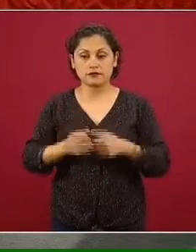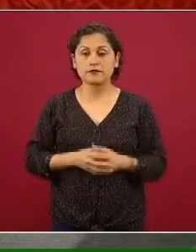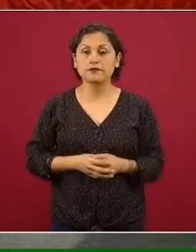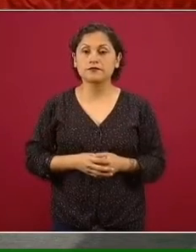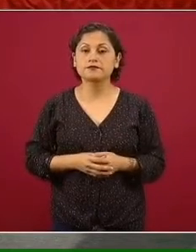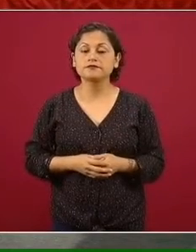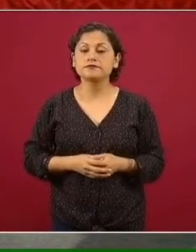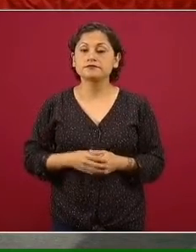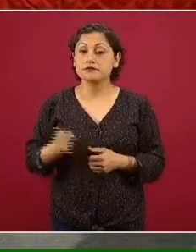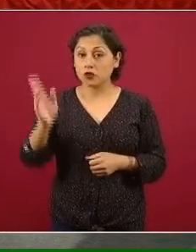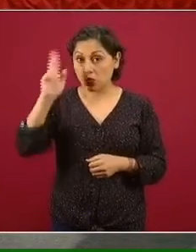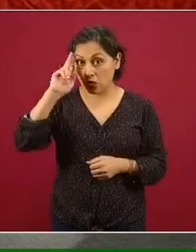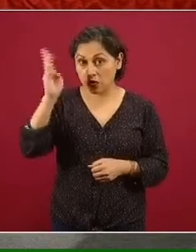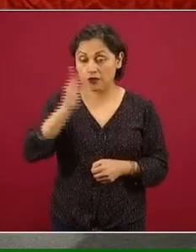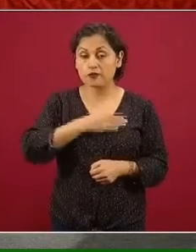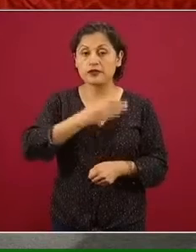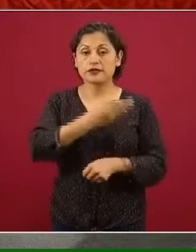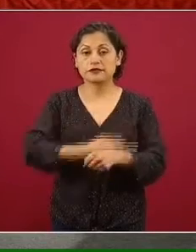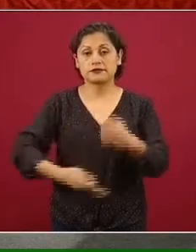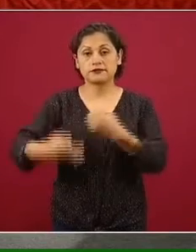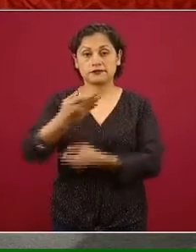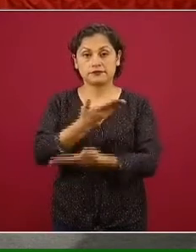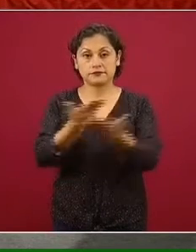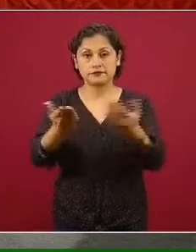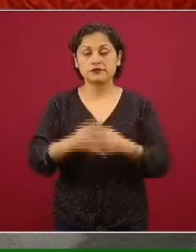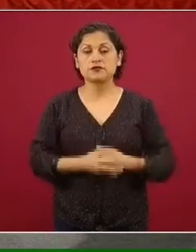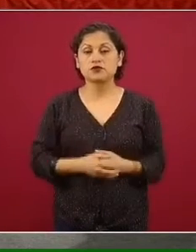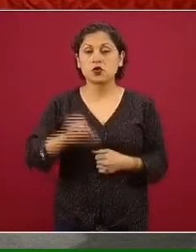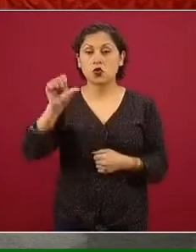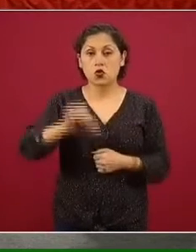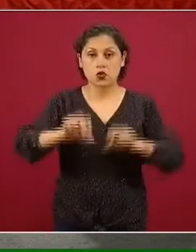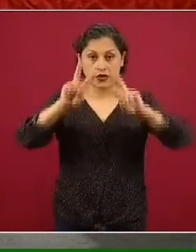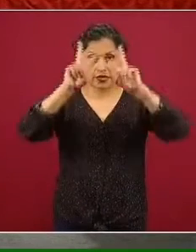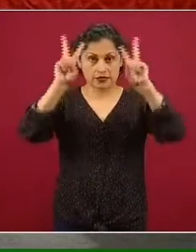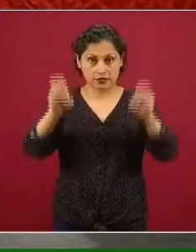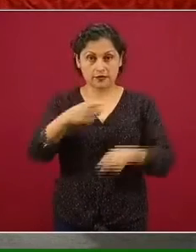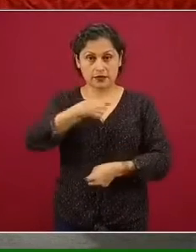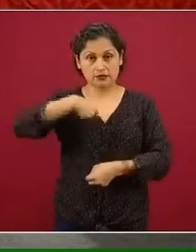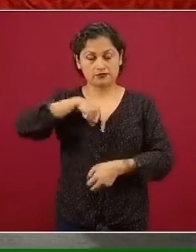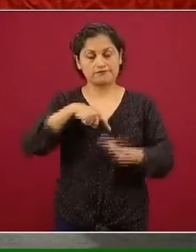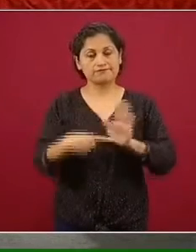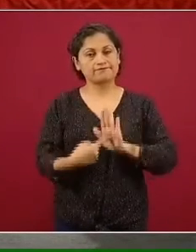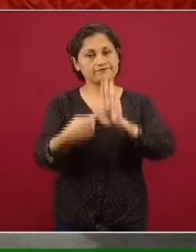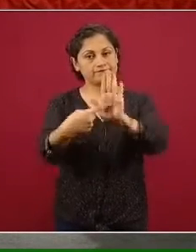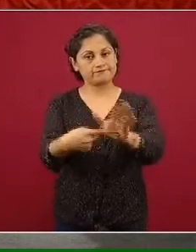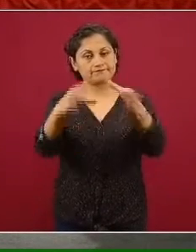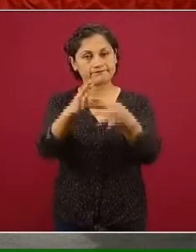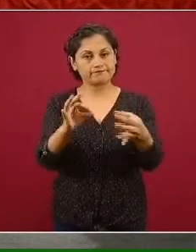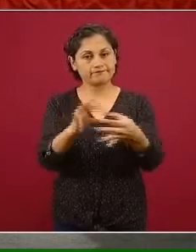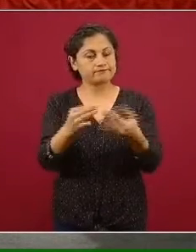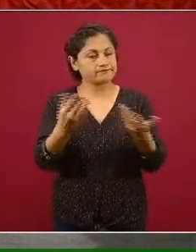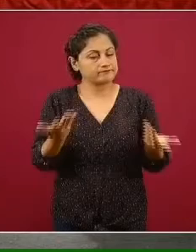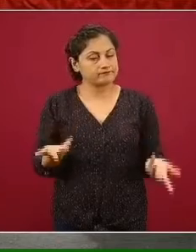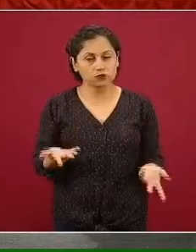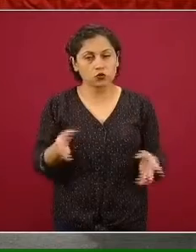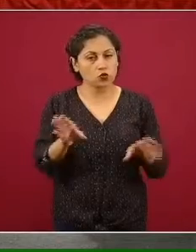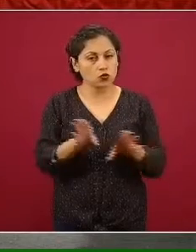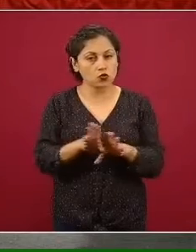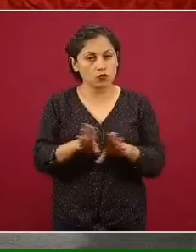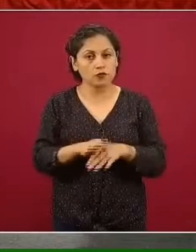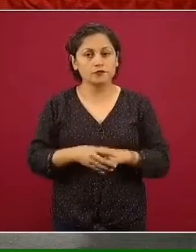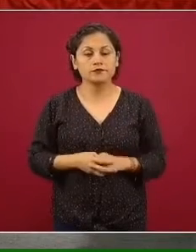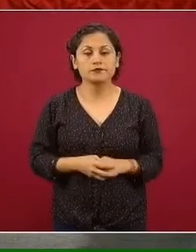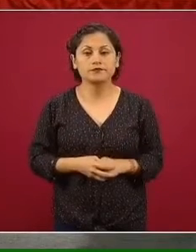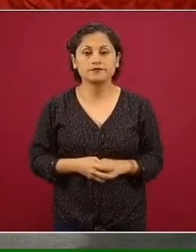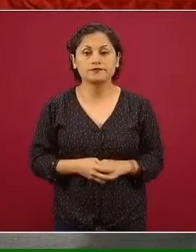todos. El tema que vamos a abordar la tarde de hoy con ustedes tiene que ver sobre las recomendaciones